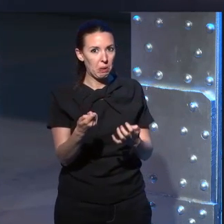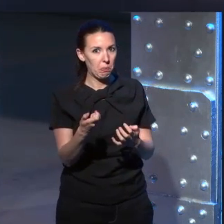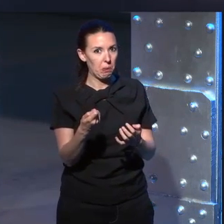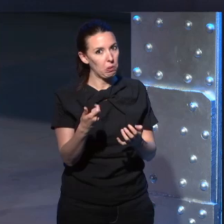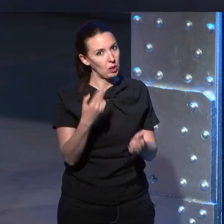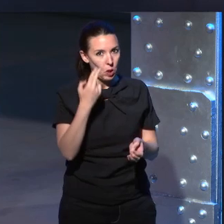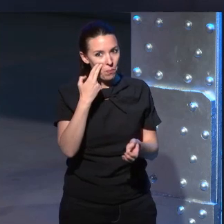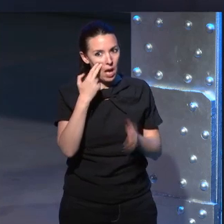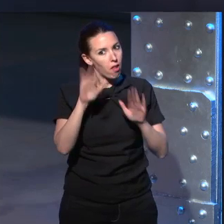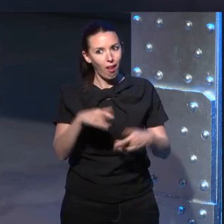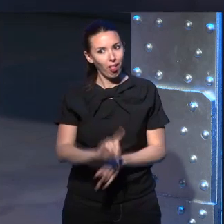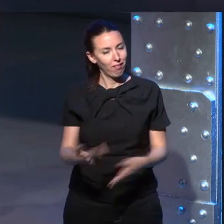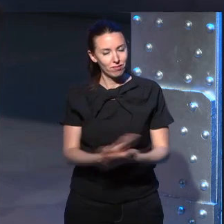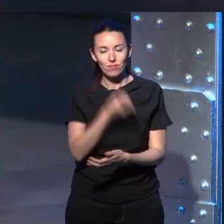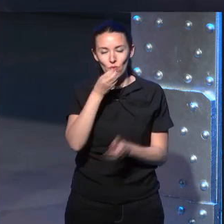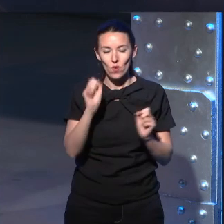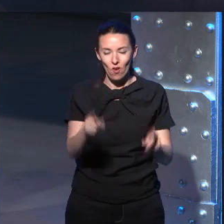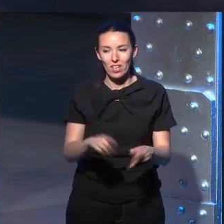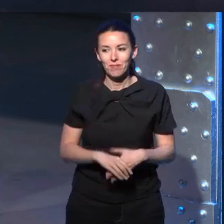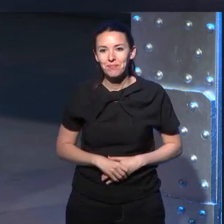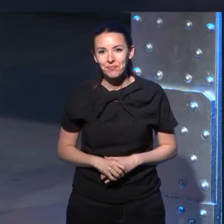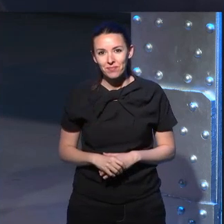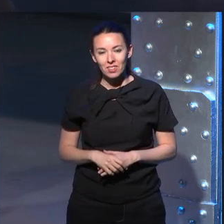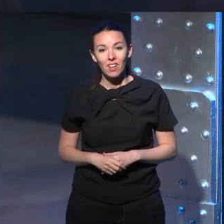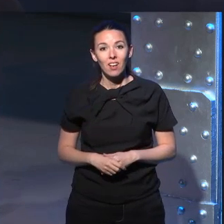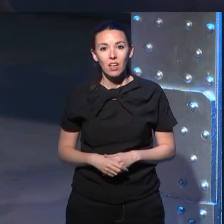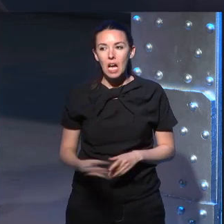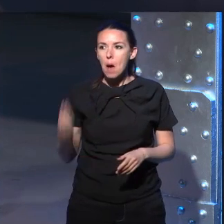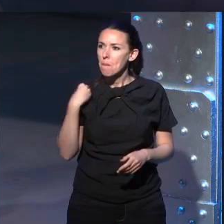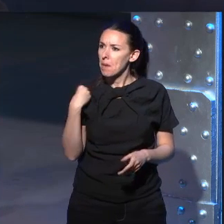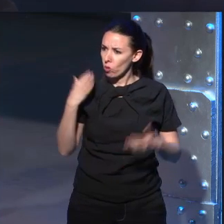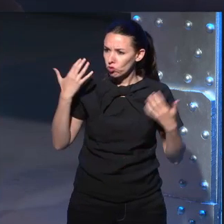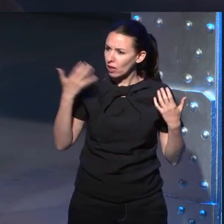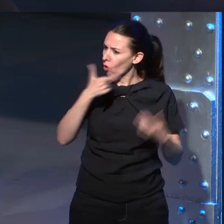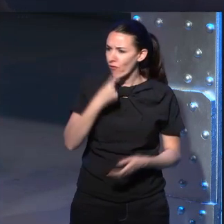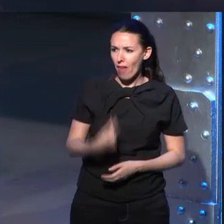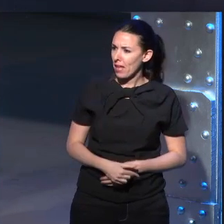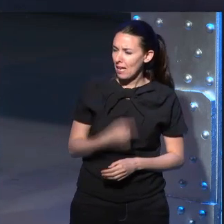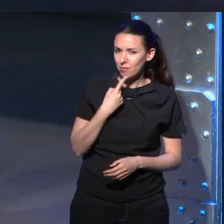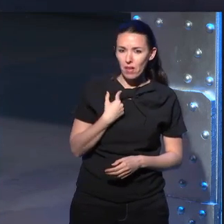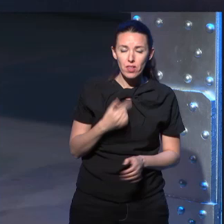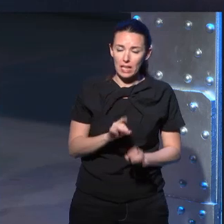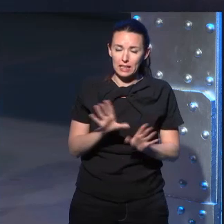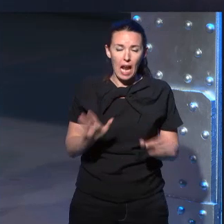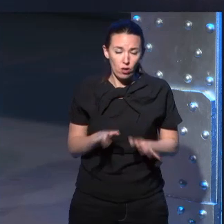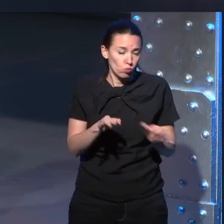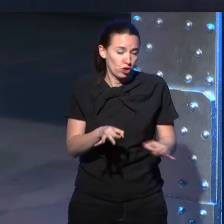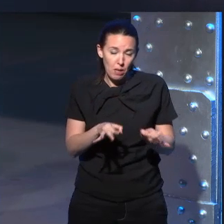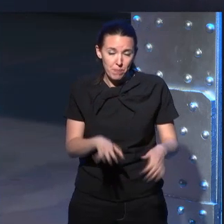atiende. Ok. Me haces preguntas muy sencillas. Claro. Sobre la vida como eterna.